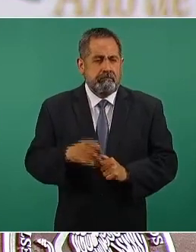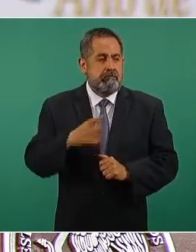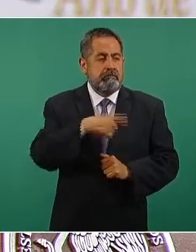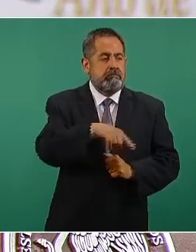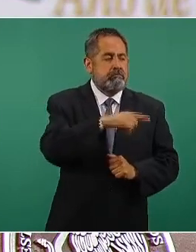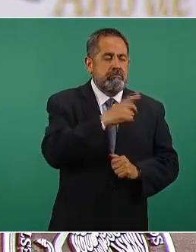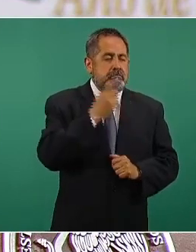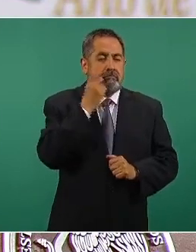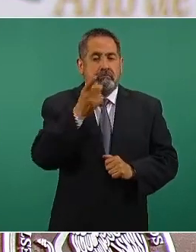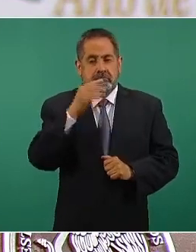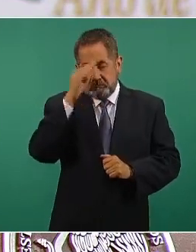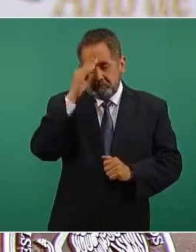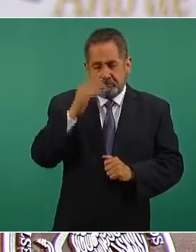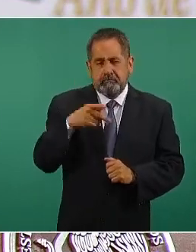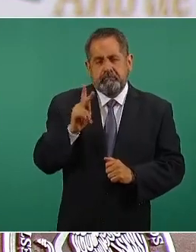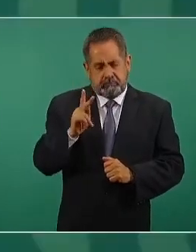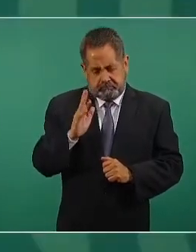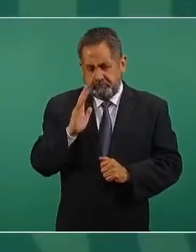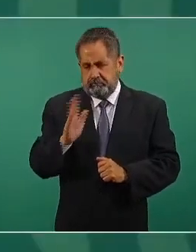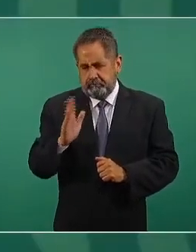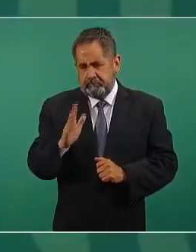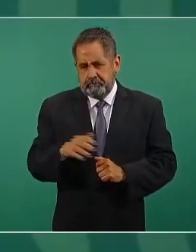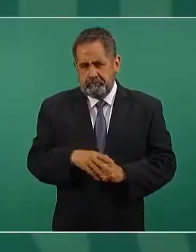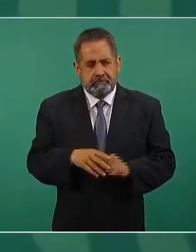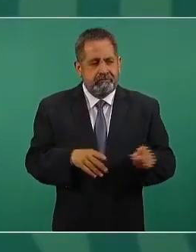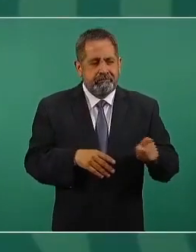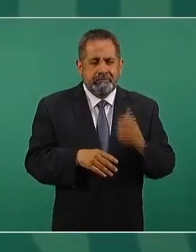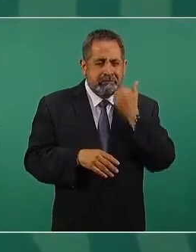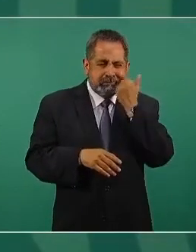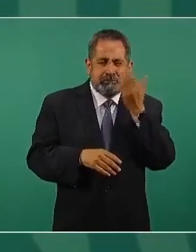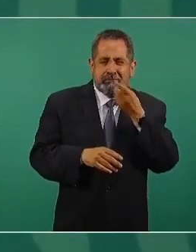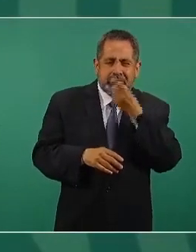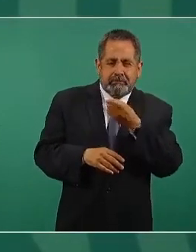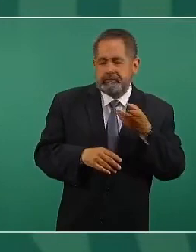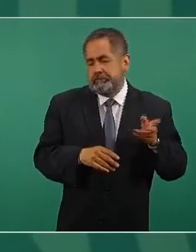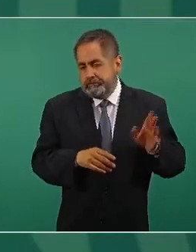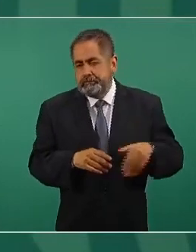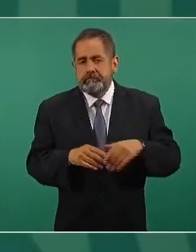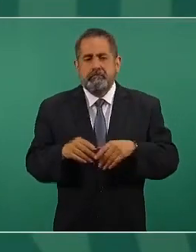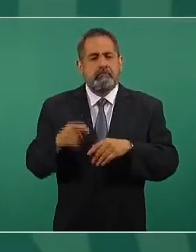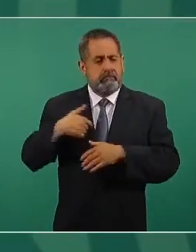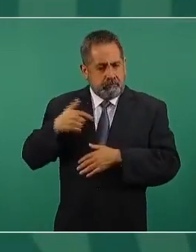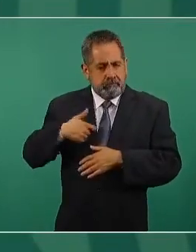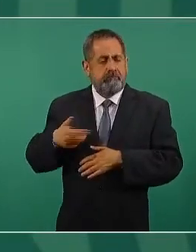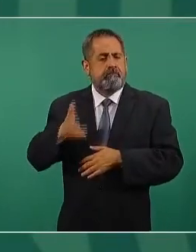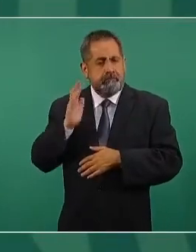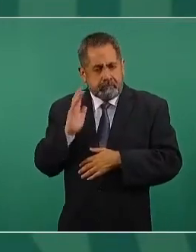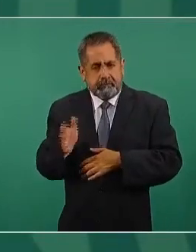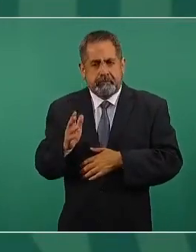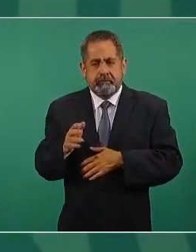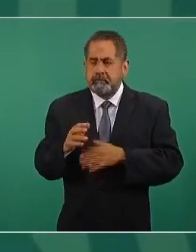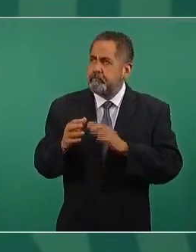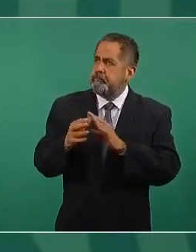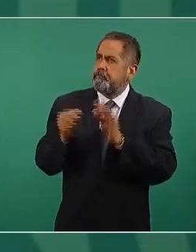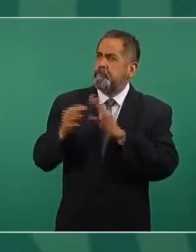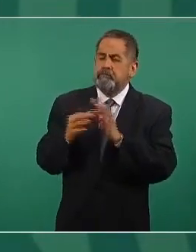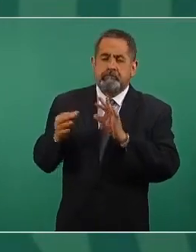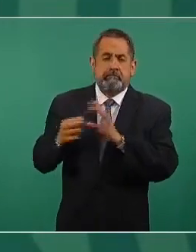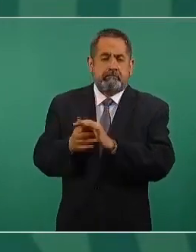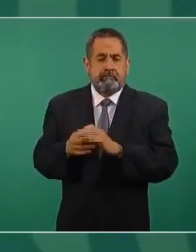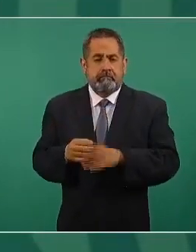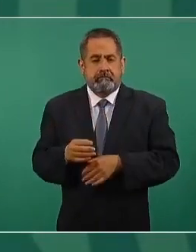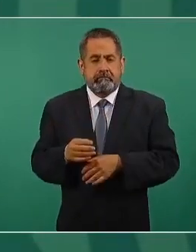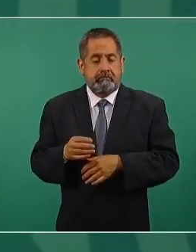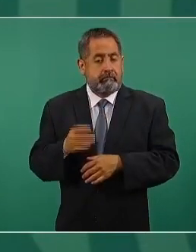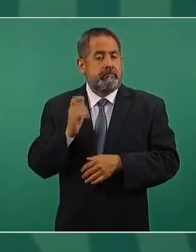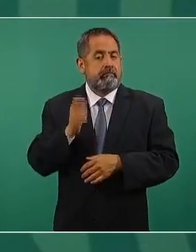cuenta por nuestros adversarios, pero no fue poca